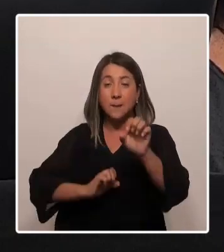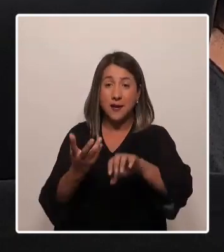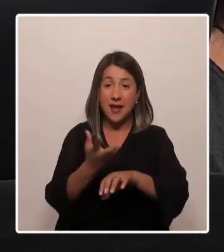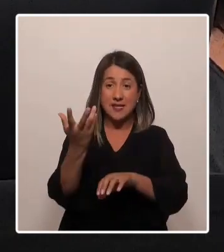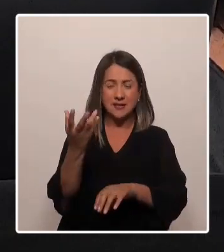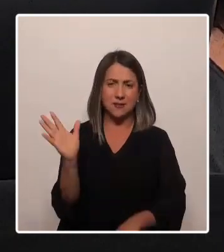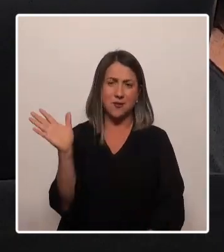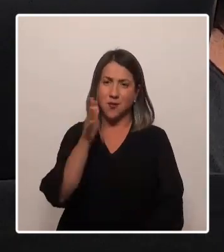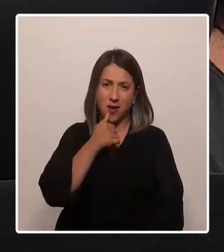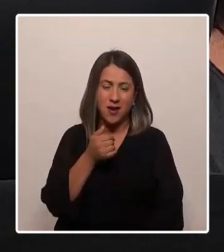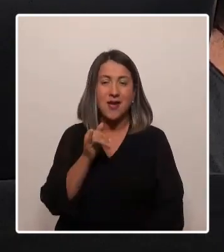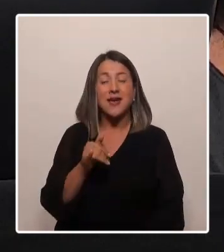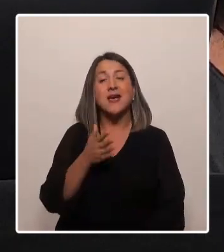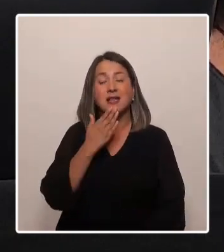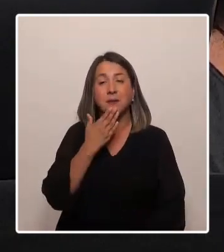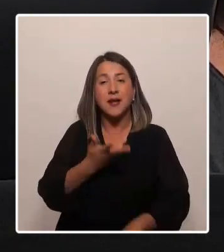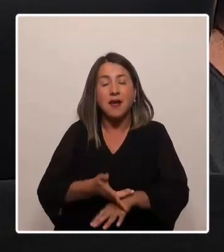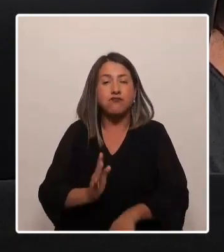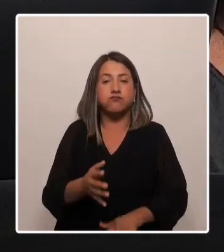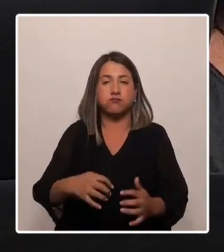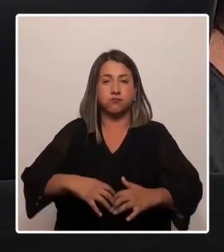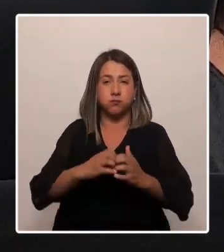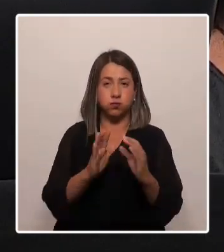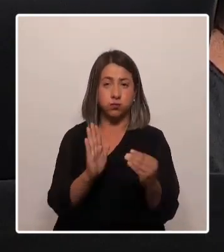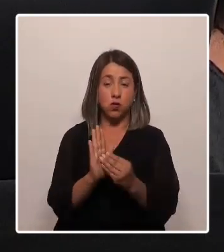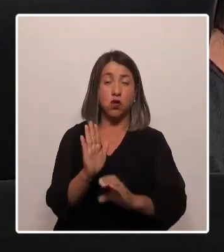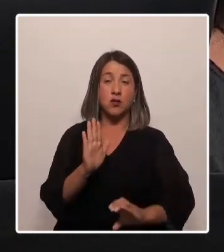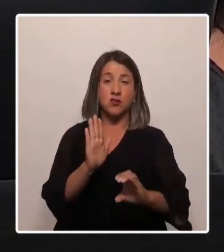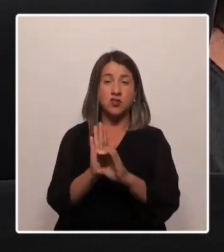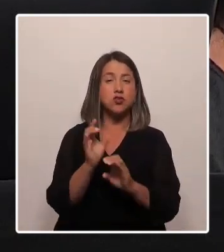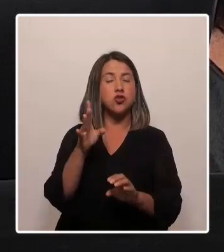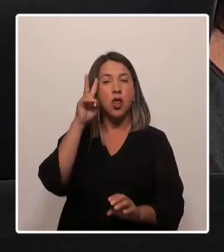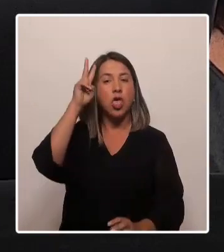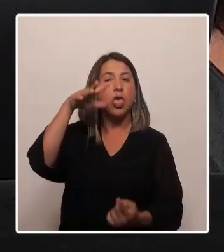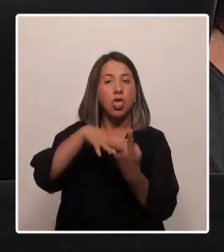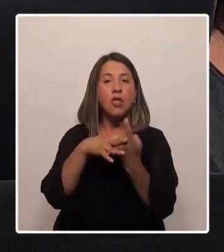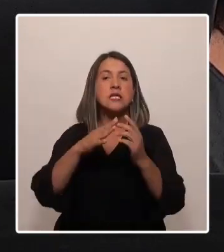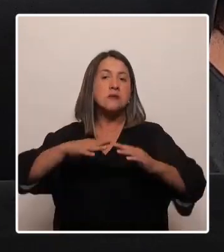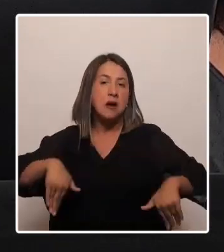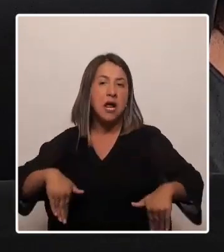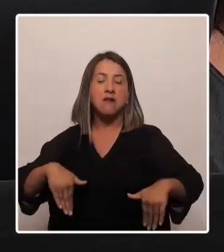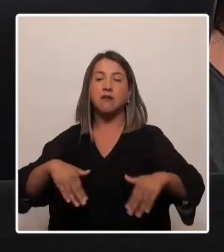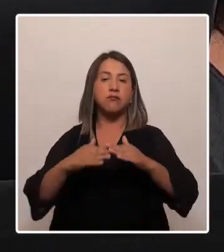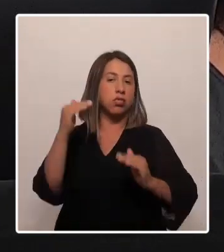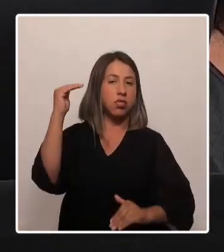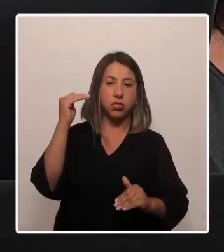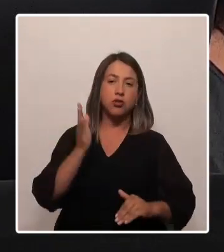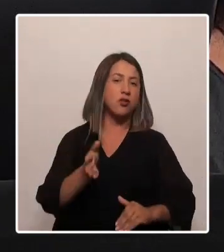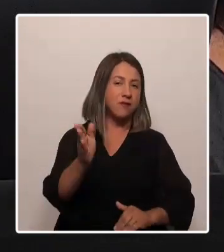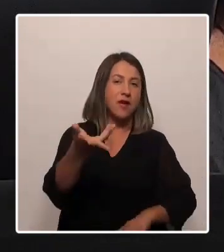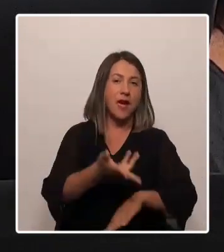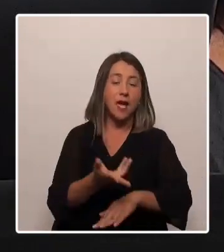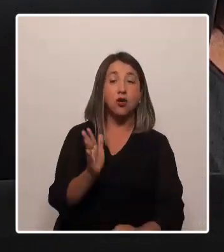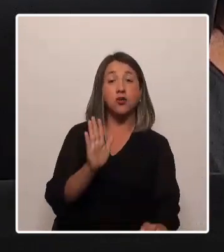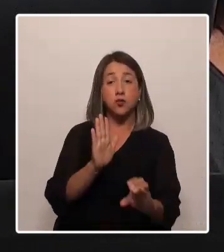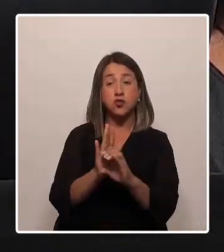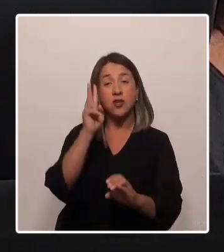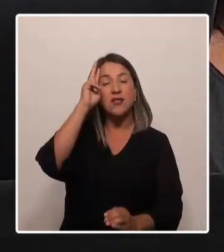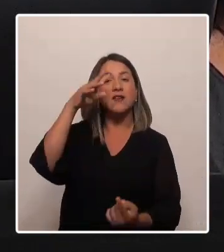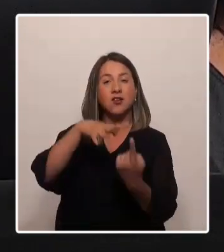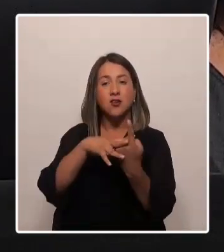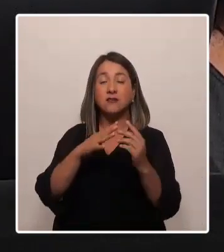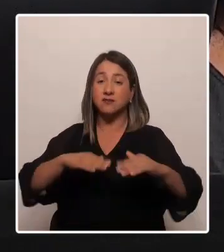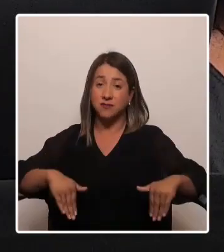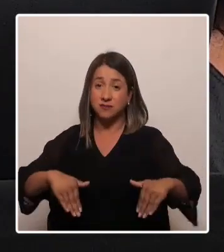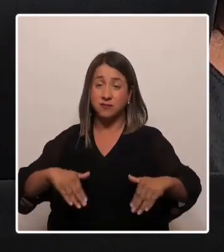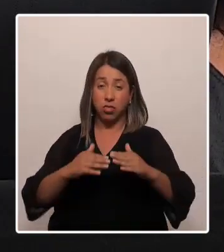sigue consolidando una constitución indigenista, separatista y desigual. Constitución indigenista, separatista y desigual,